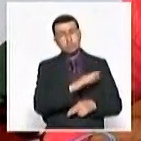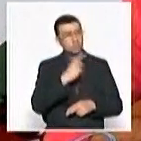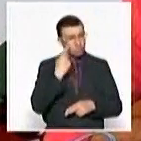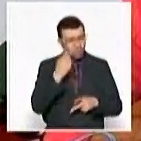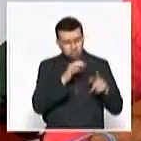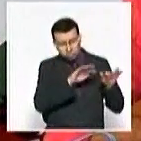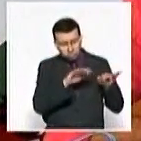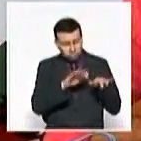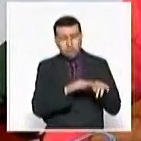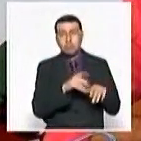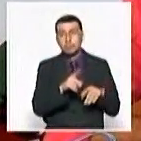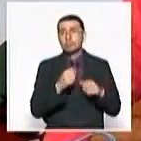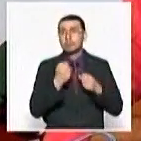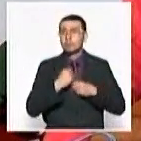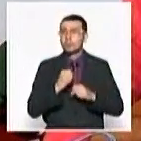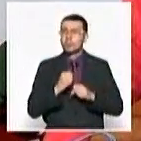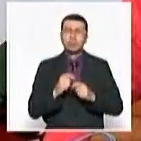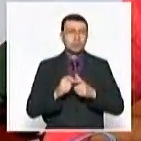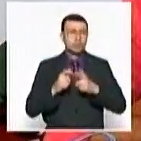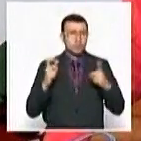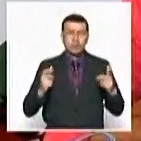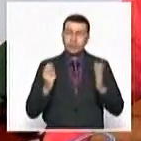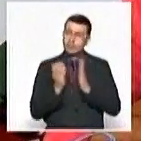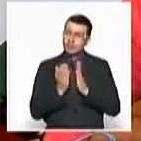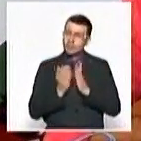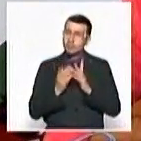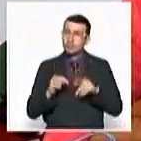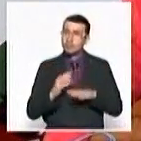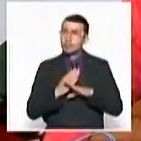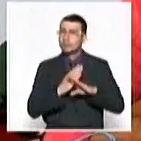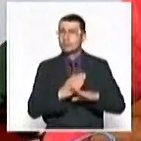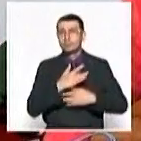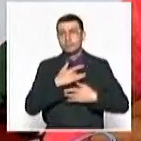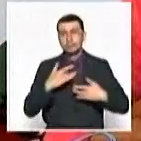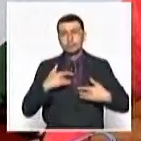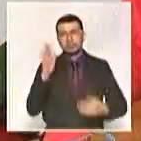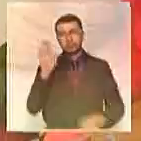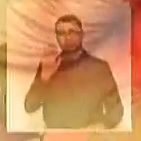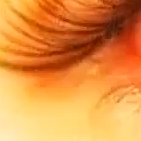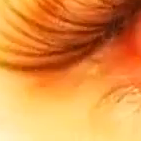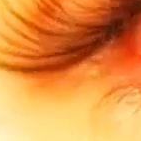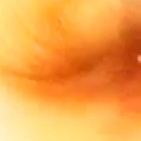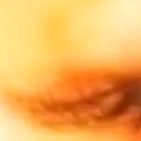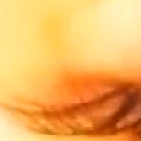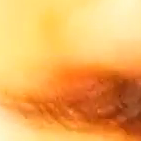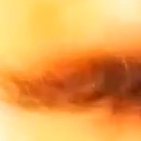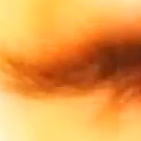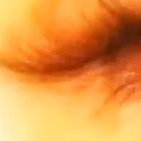esfuerzo grande para hacer educación y prevención en salud. Feliz noche.